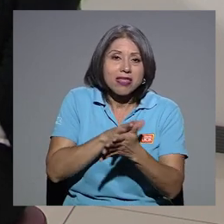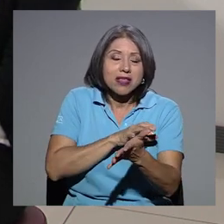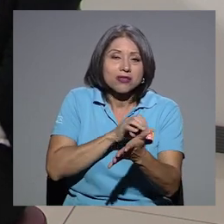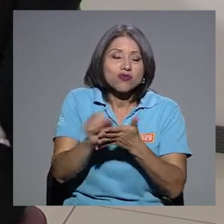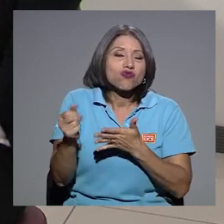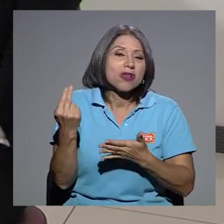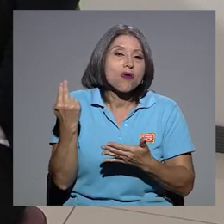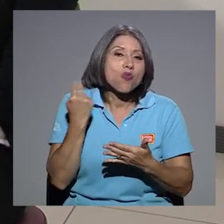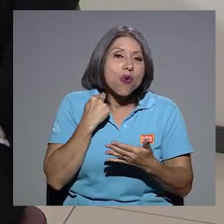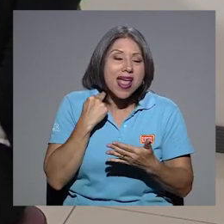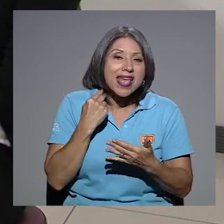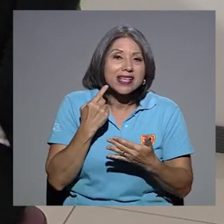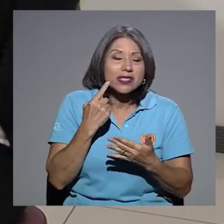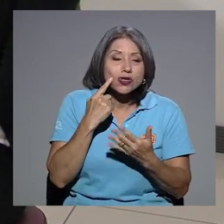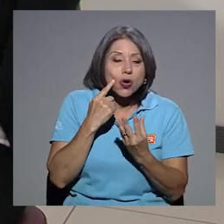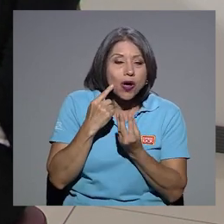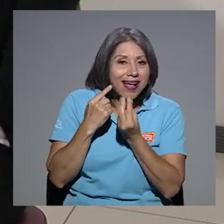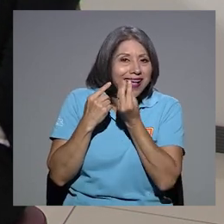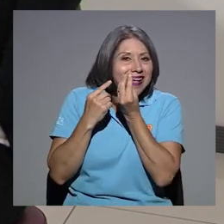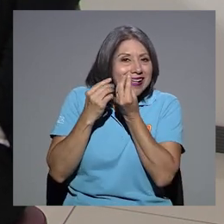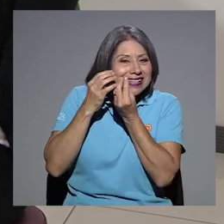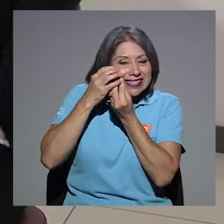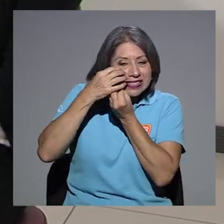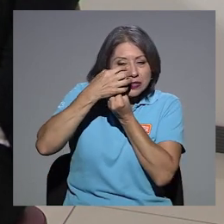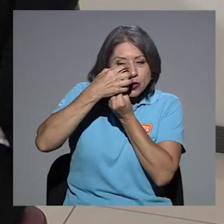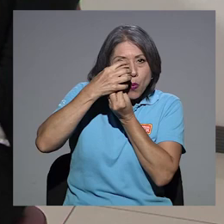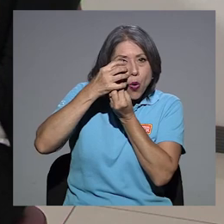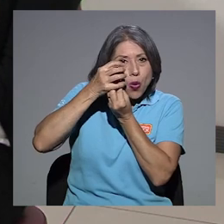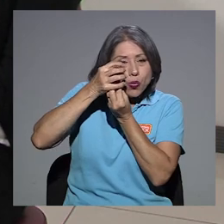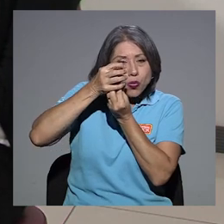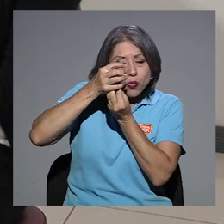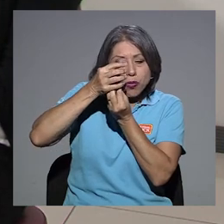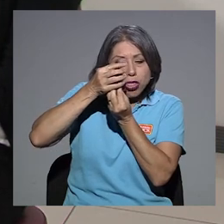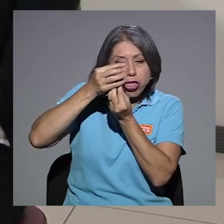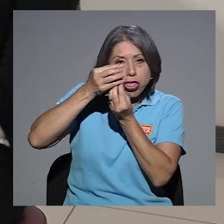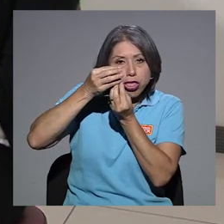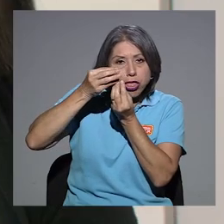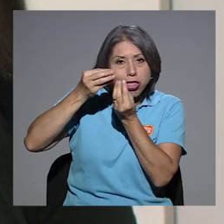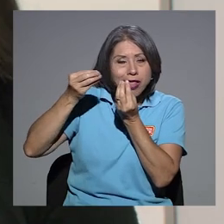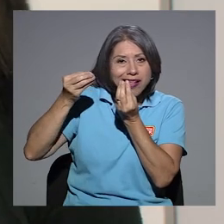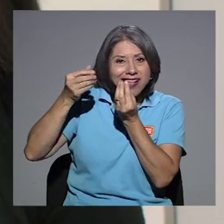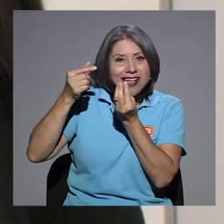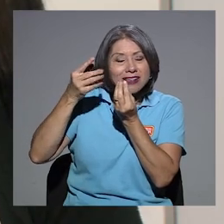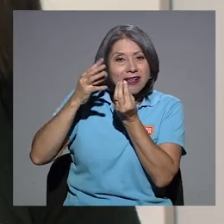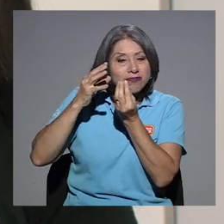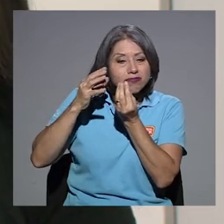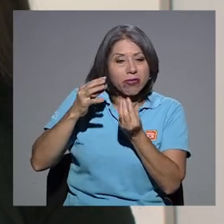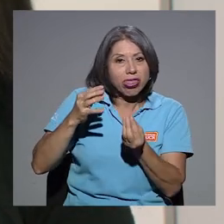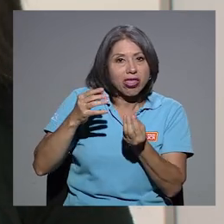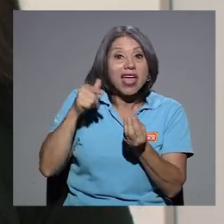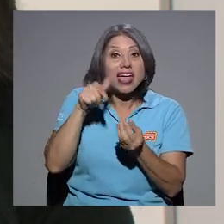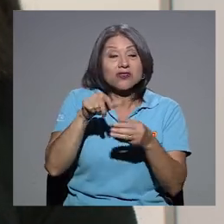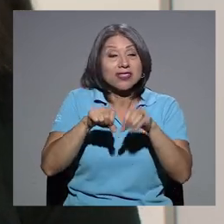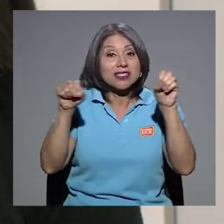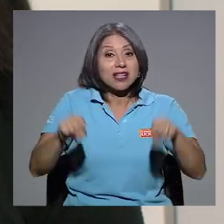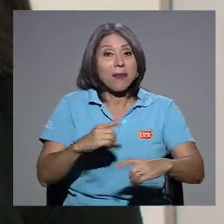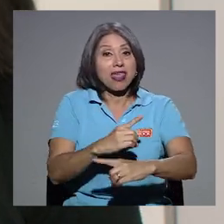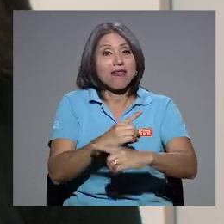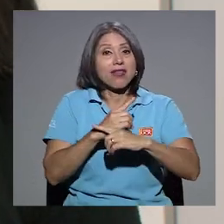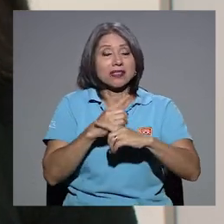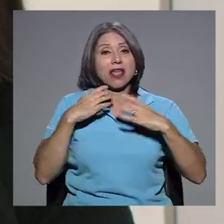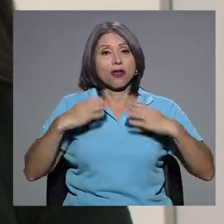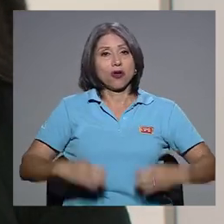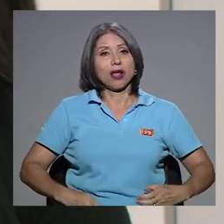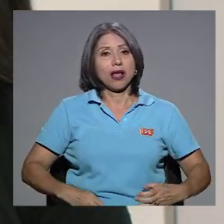destruyan hueso, ligamento, todos los tejidos que sostienen el diente. Eso es el sistema de defensa